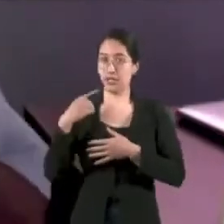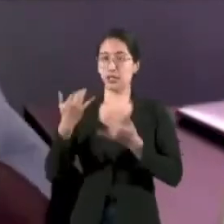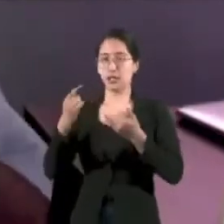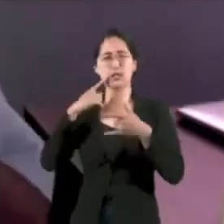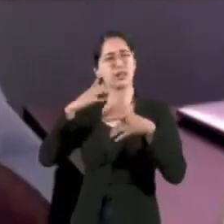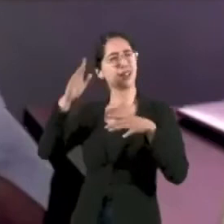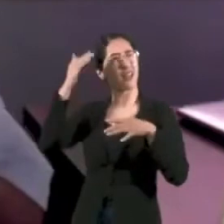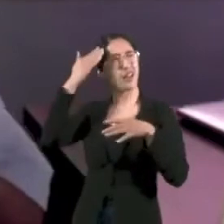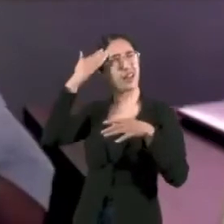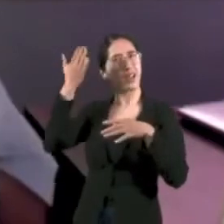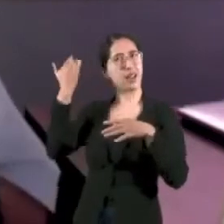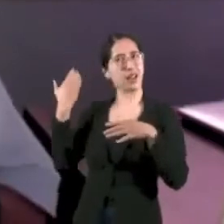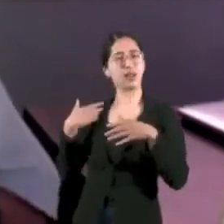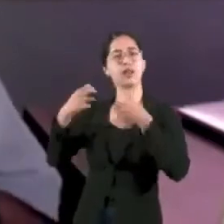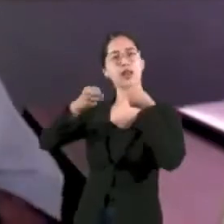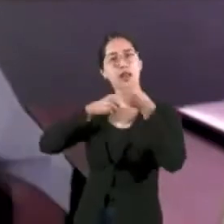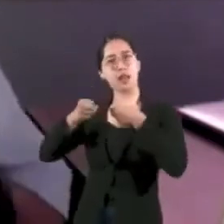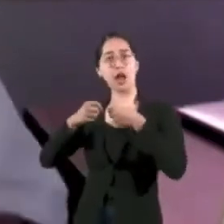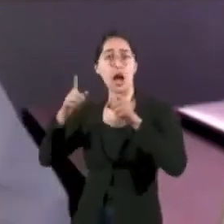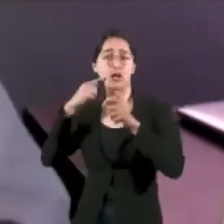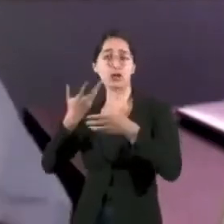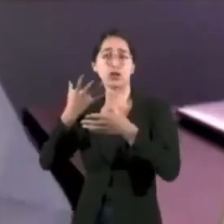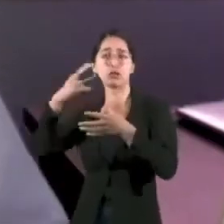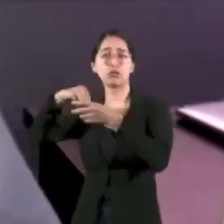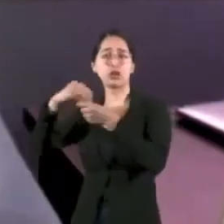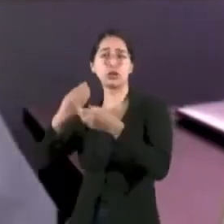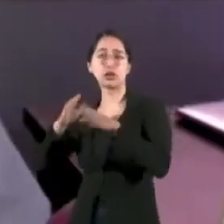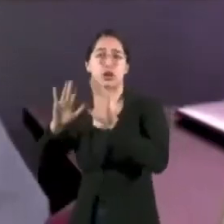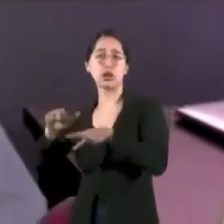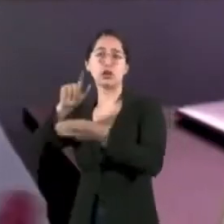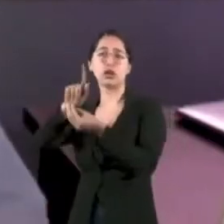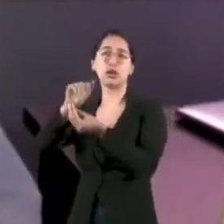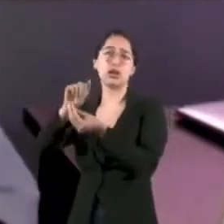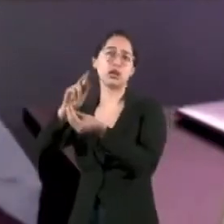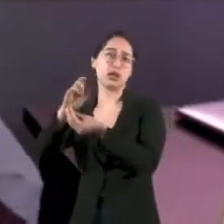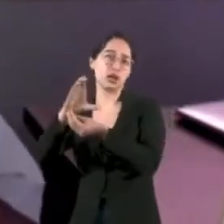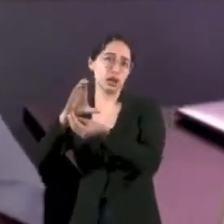entrevista, es que esa es la parte de las FARC que yo estoy aprendiendo a odiar,